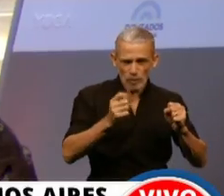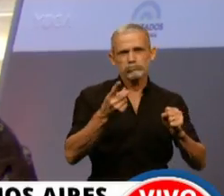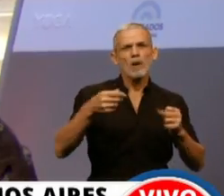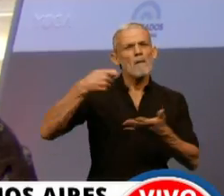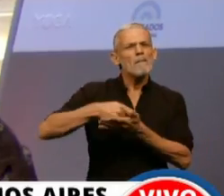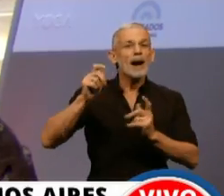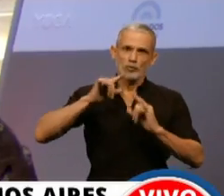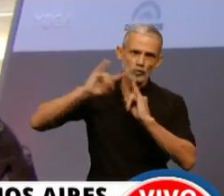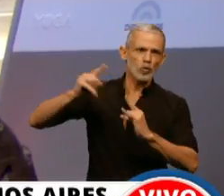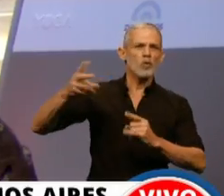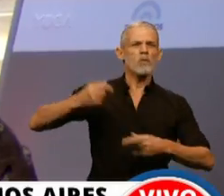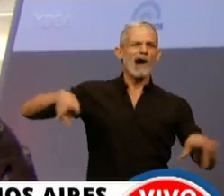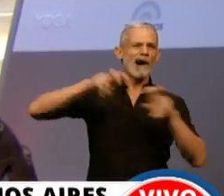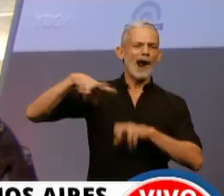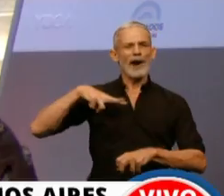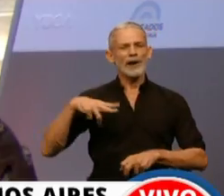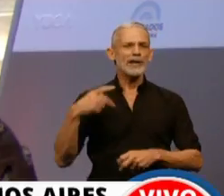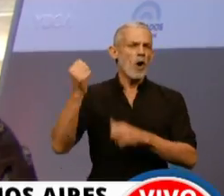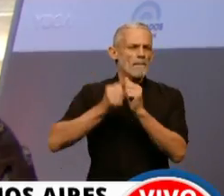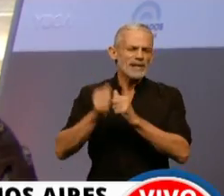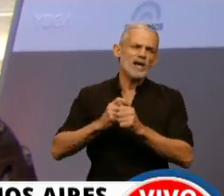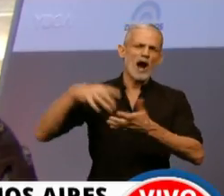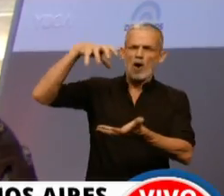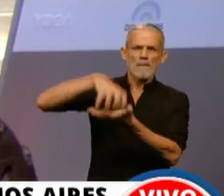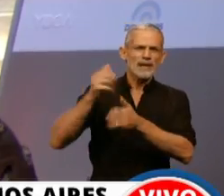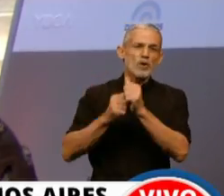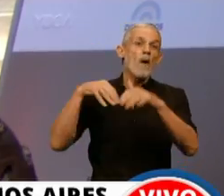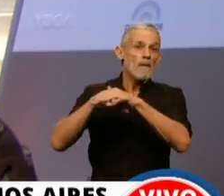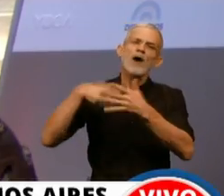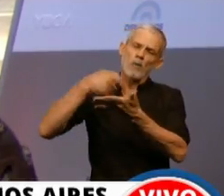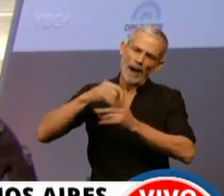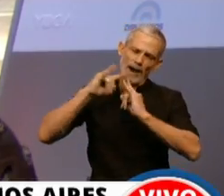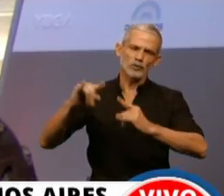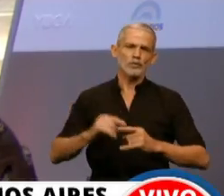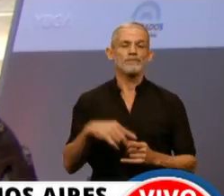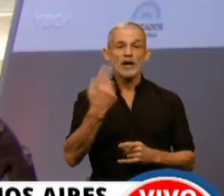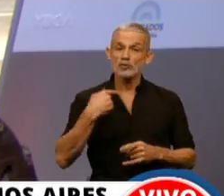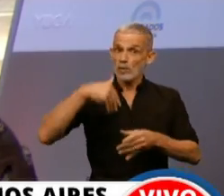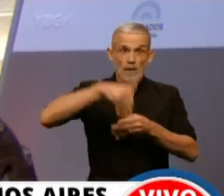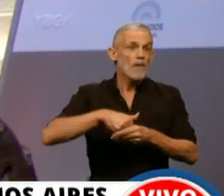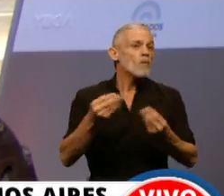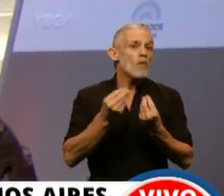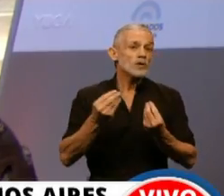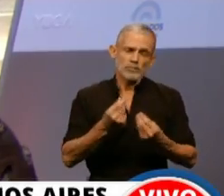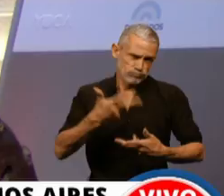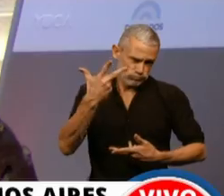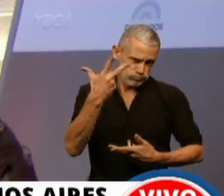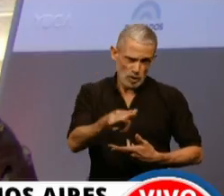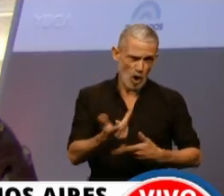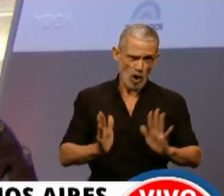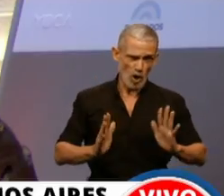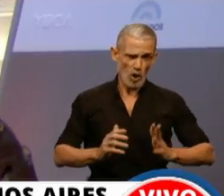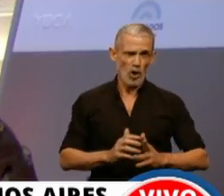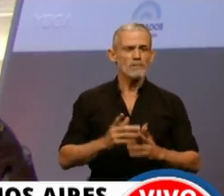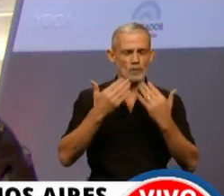en plena pandemia los ricos los grandes empresarios las multinacionales los bancos por eso vamos a votar categóricamente en contra